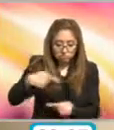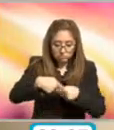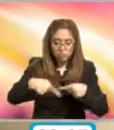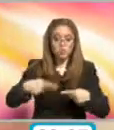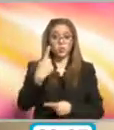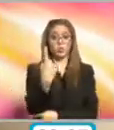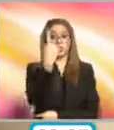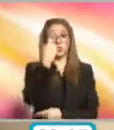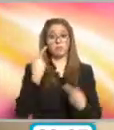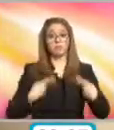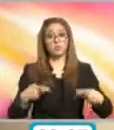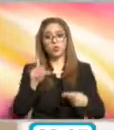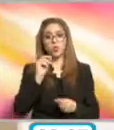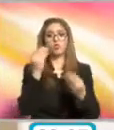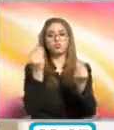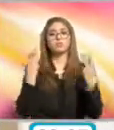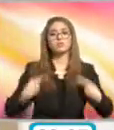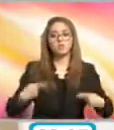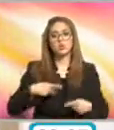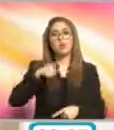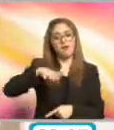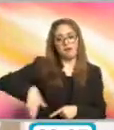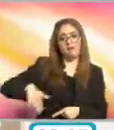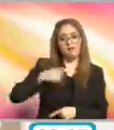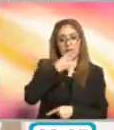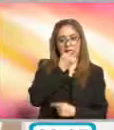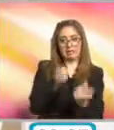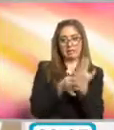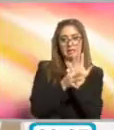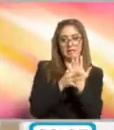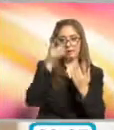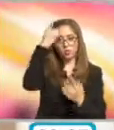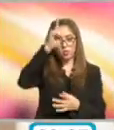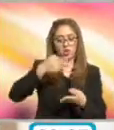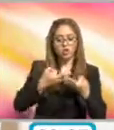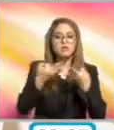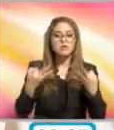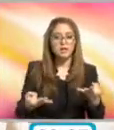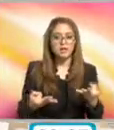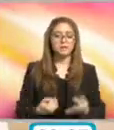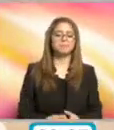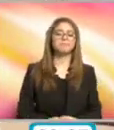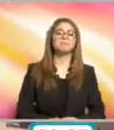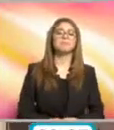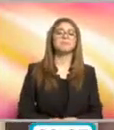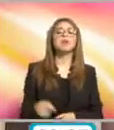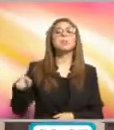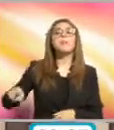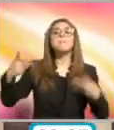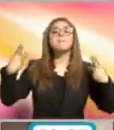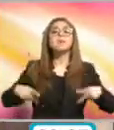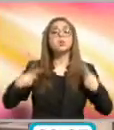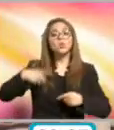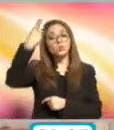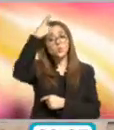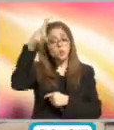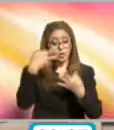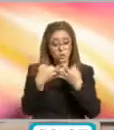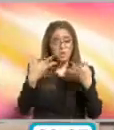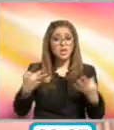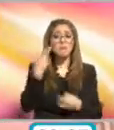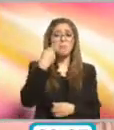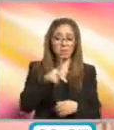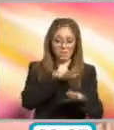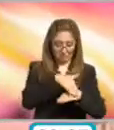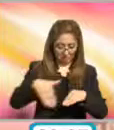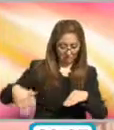persona, sino son muchas, como CNN lo ha señalado. Así es. José Luis, mencionas terratenientes que se pueden ver perjudicados, pero ¿quiénes más,